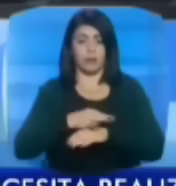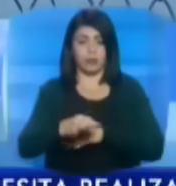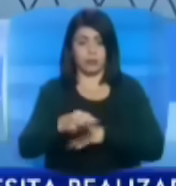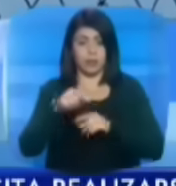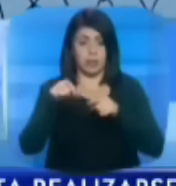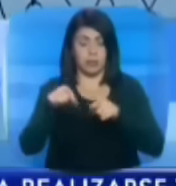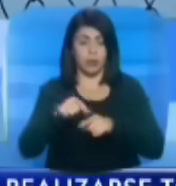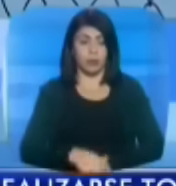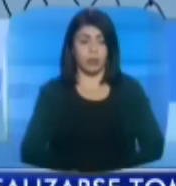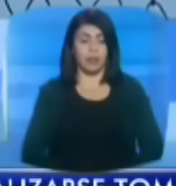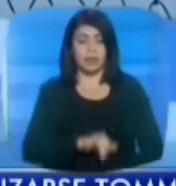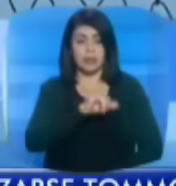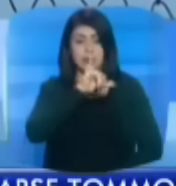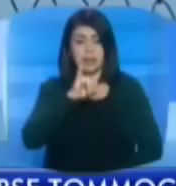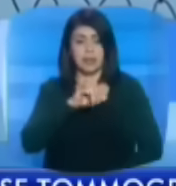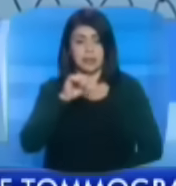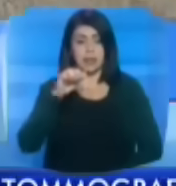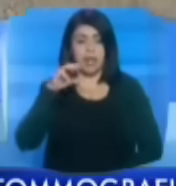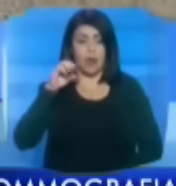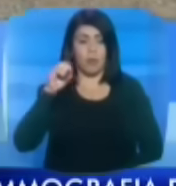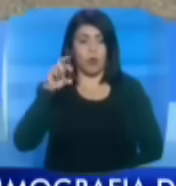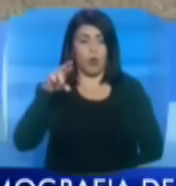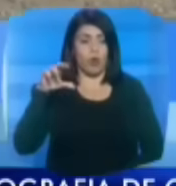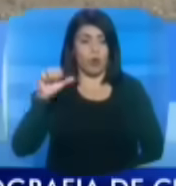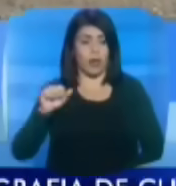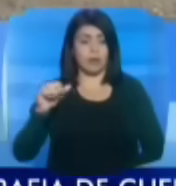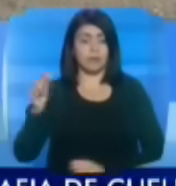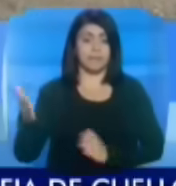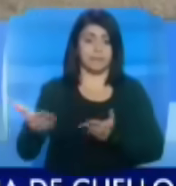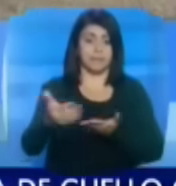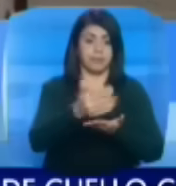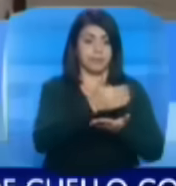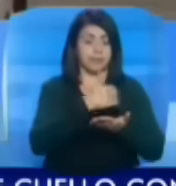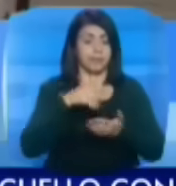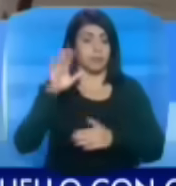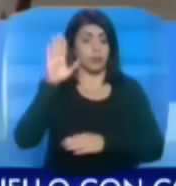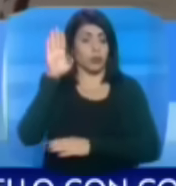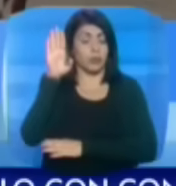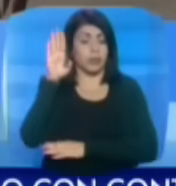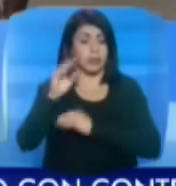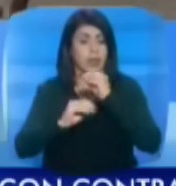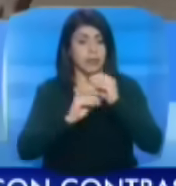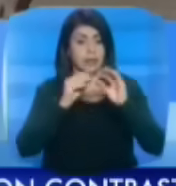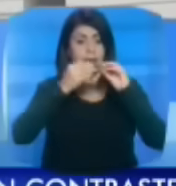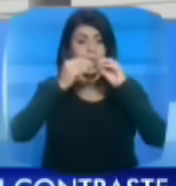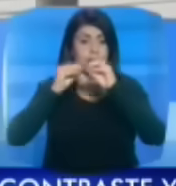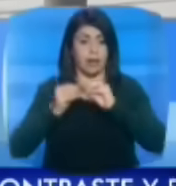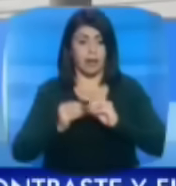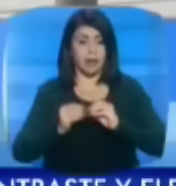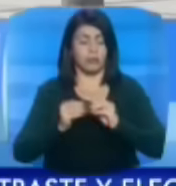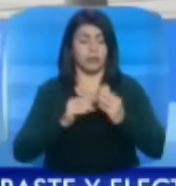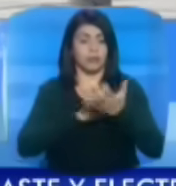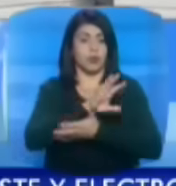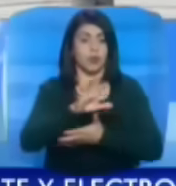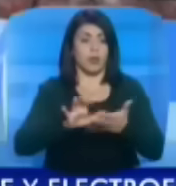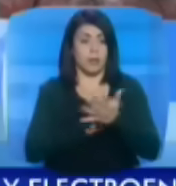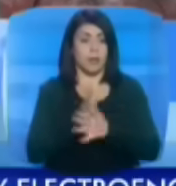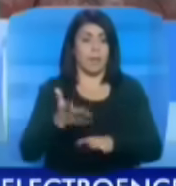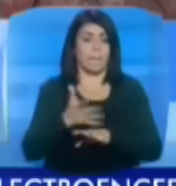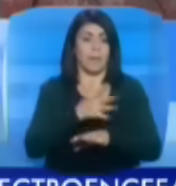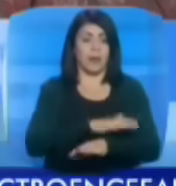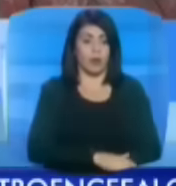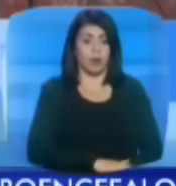Ezequiel Zamora desmantelaron la cancha del potrero con aquella promesa de que iban a rehabilitarla, afectando con esto